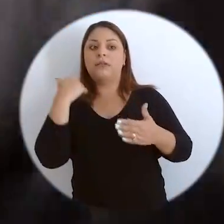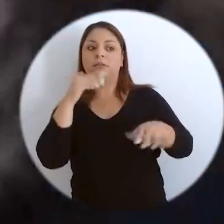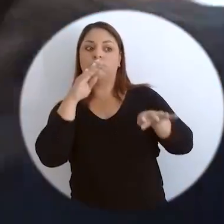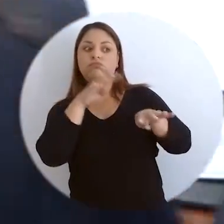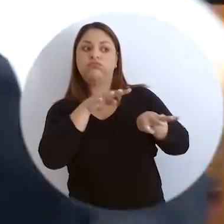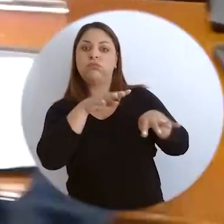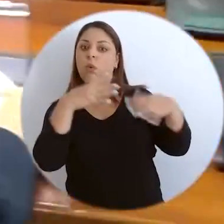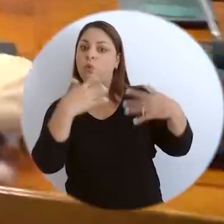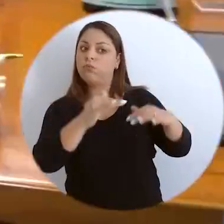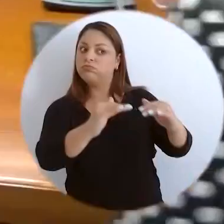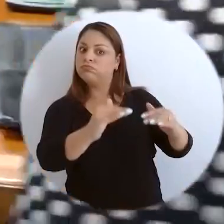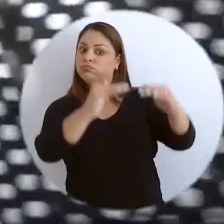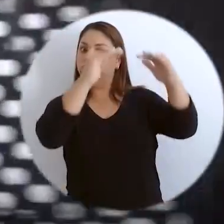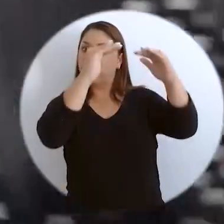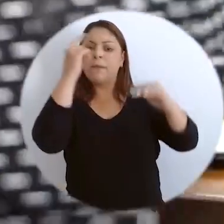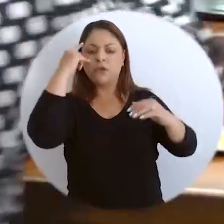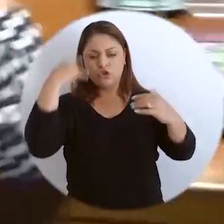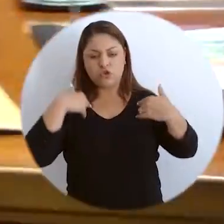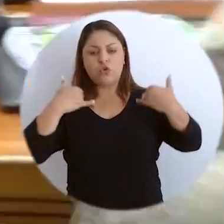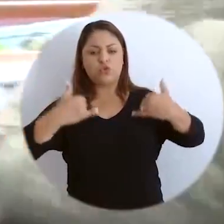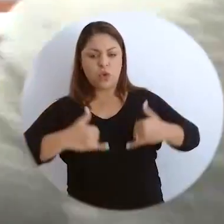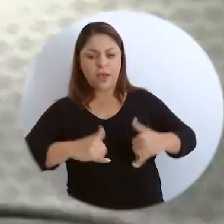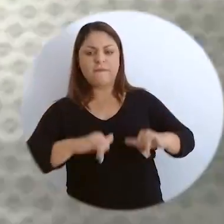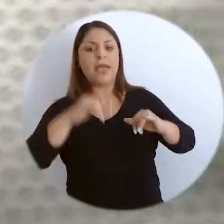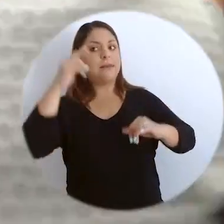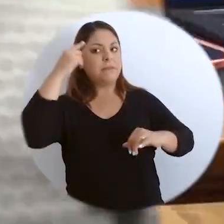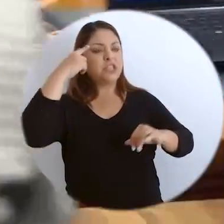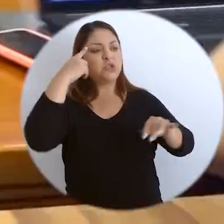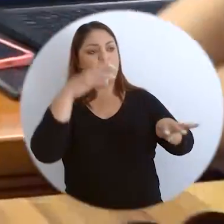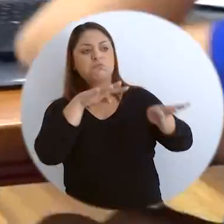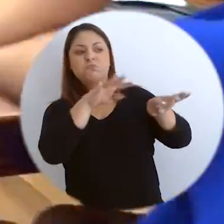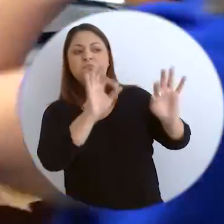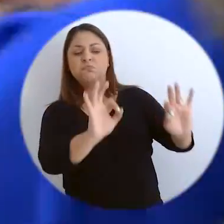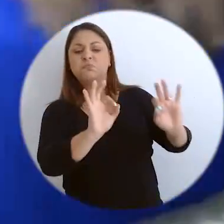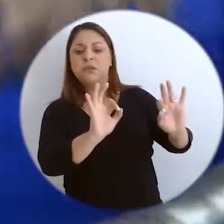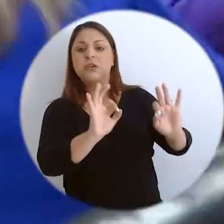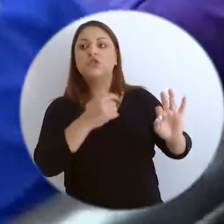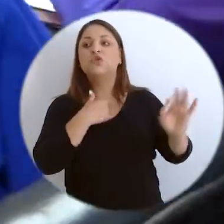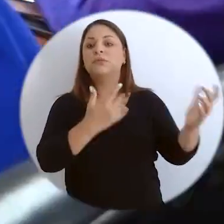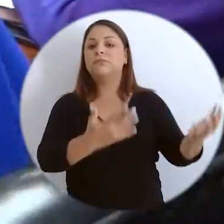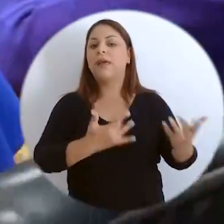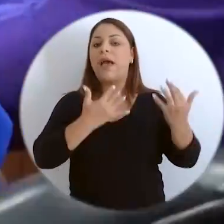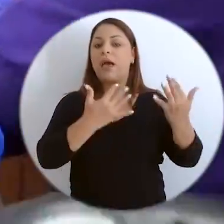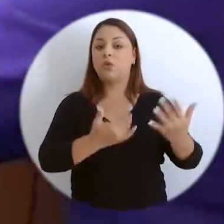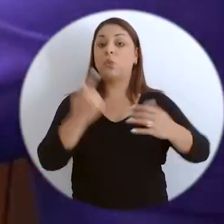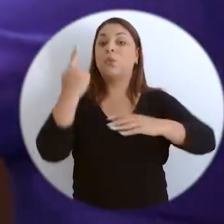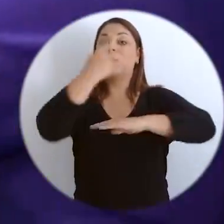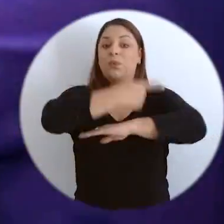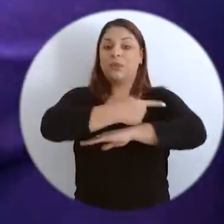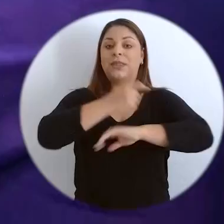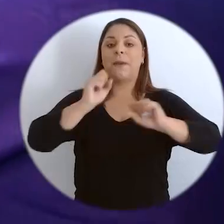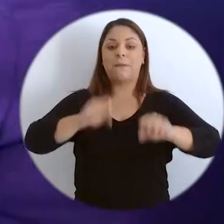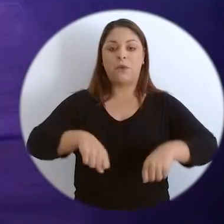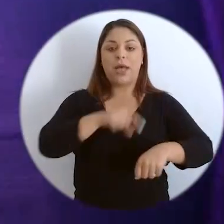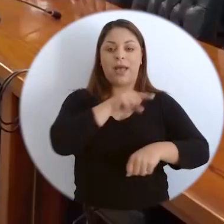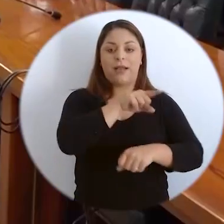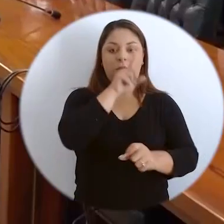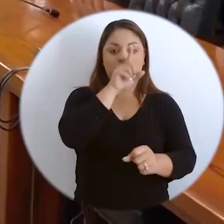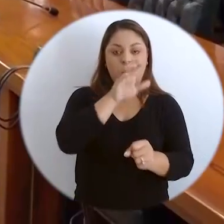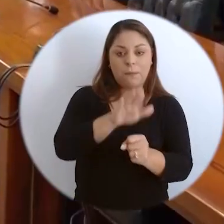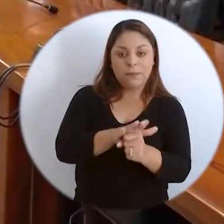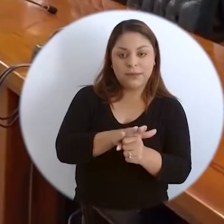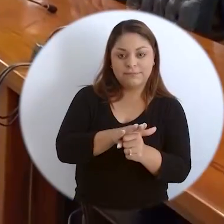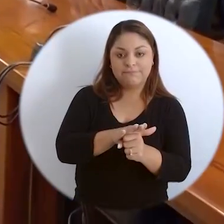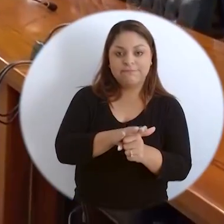va observando eso. Entonces, mantenemos la hipótesis, todavía en el reino de las hipótesis, que muchas personas todavía están atravesando tal vez una especie